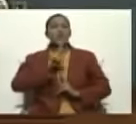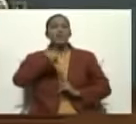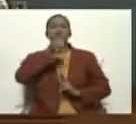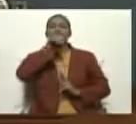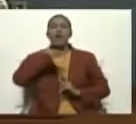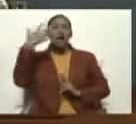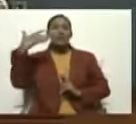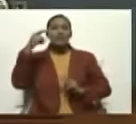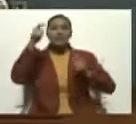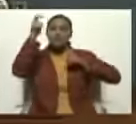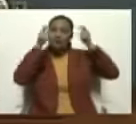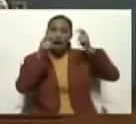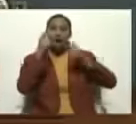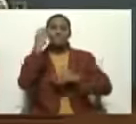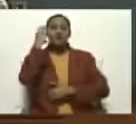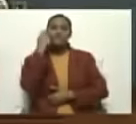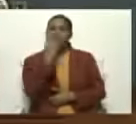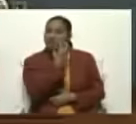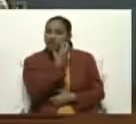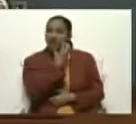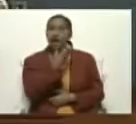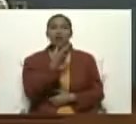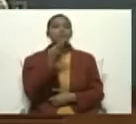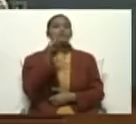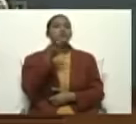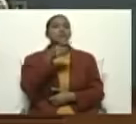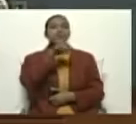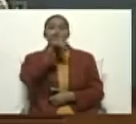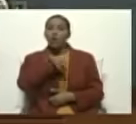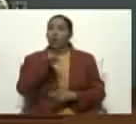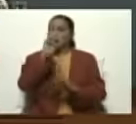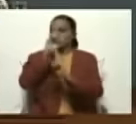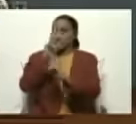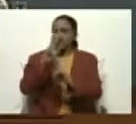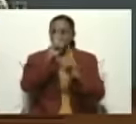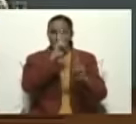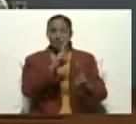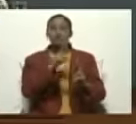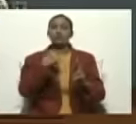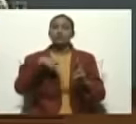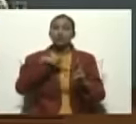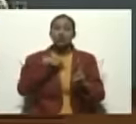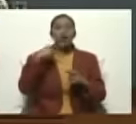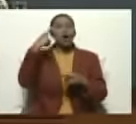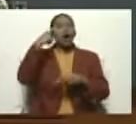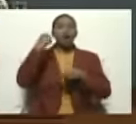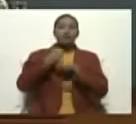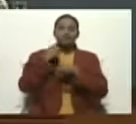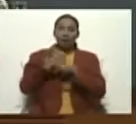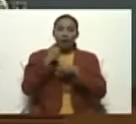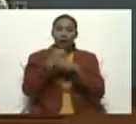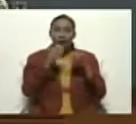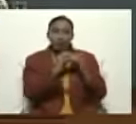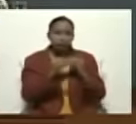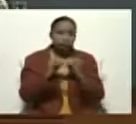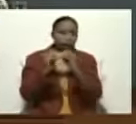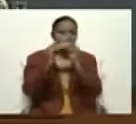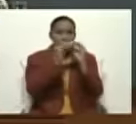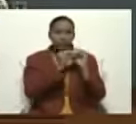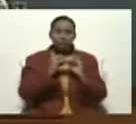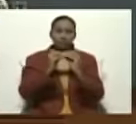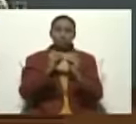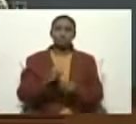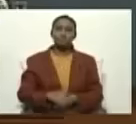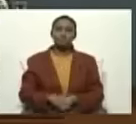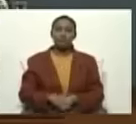bueno, pues también tenga una traducción en lo que realizamos en nuestro trabajo continuo. Muy interesante